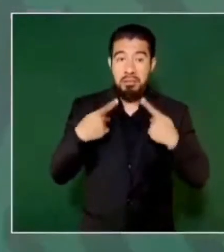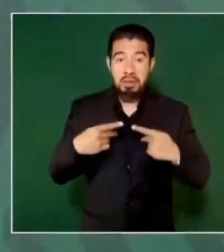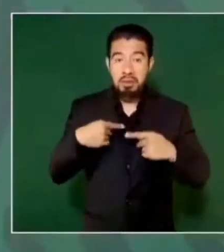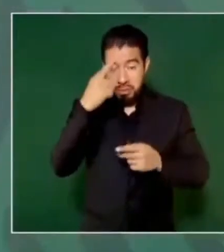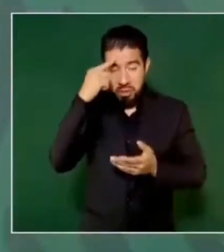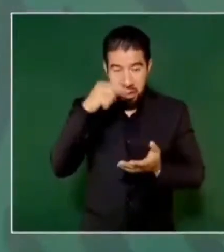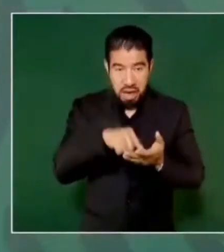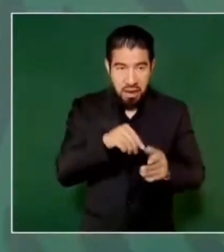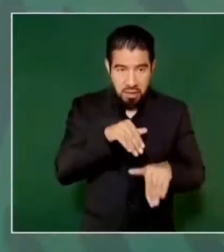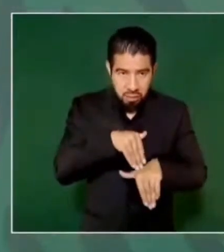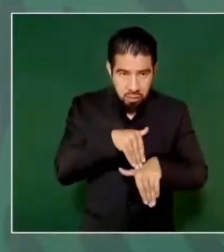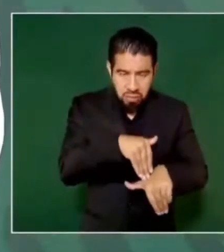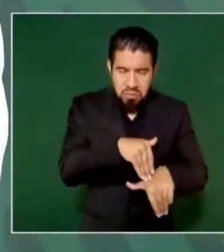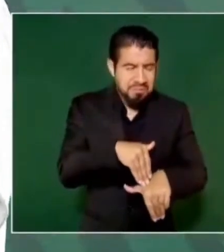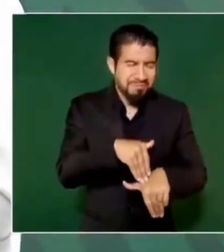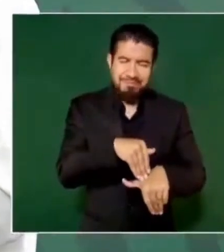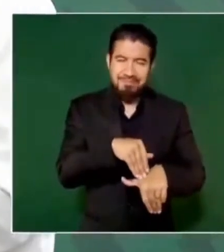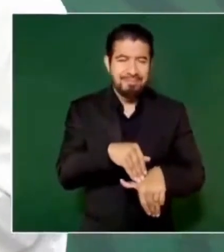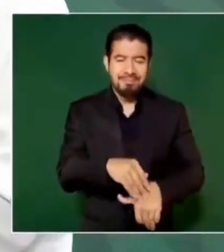propaganda